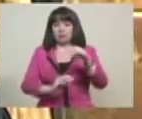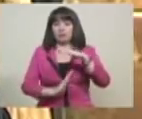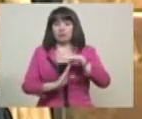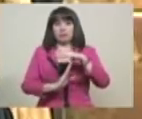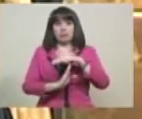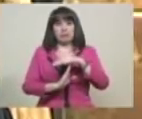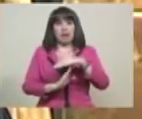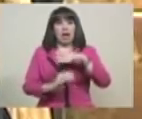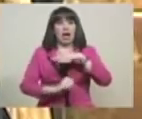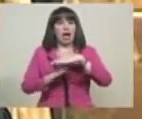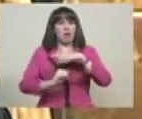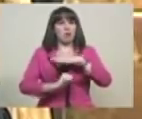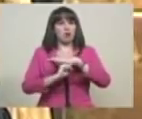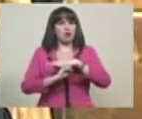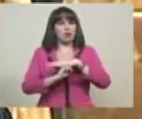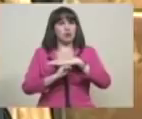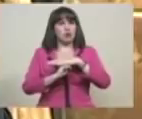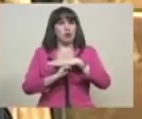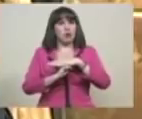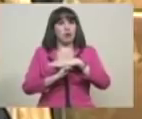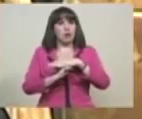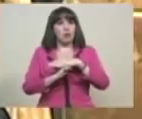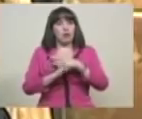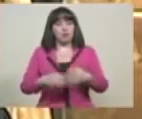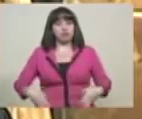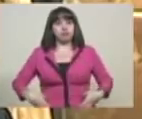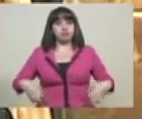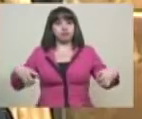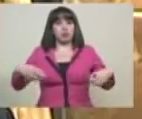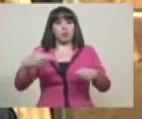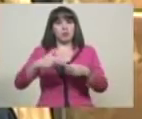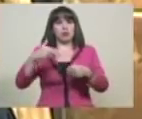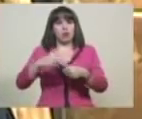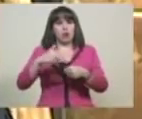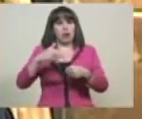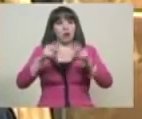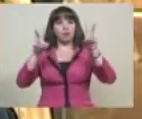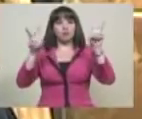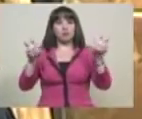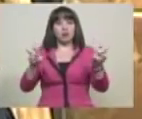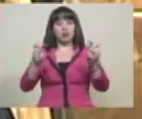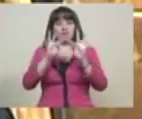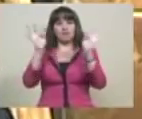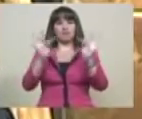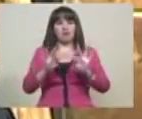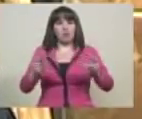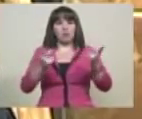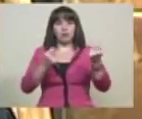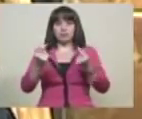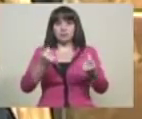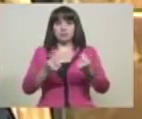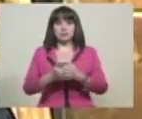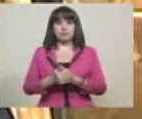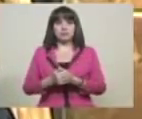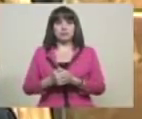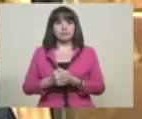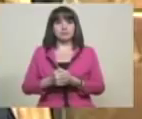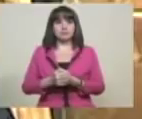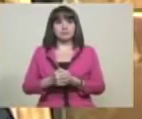sustentado, sustentable, la riqueza petrolera. Es la nueva unidad de cuenta